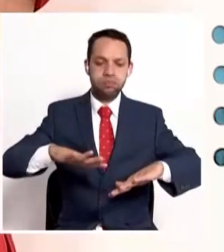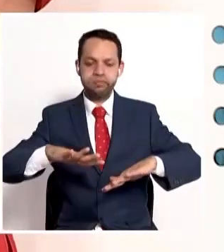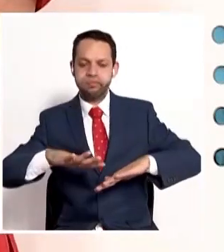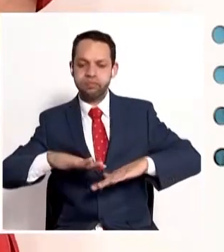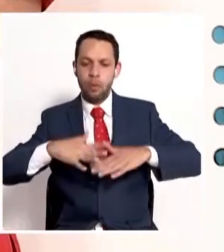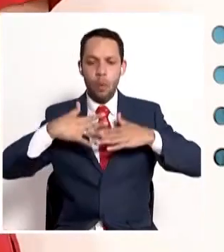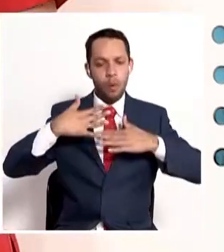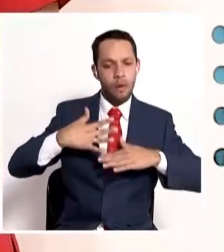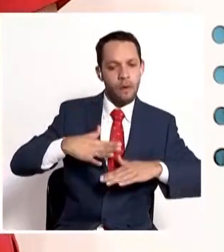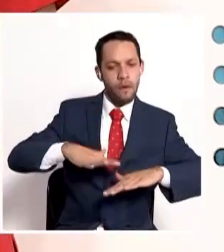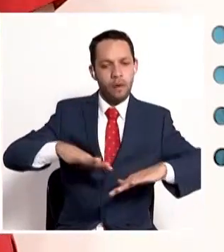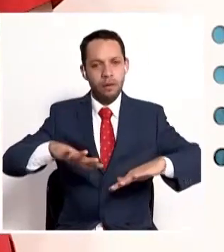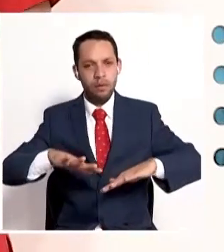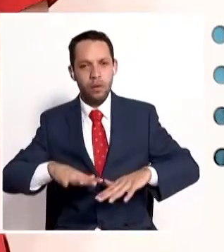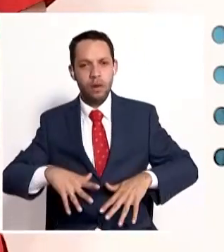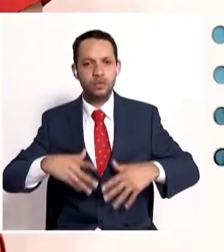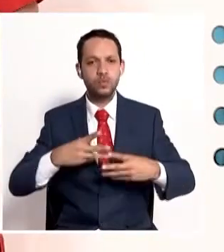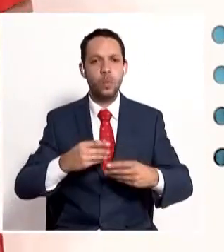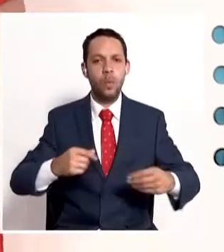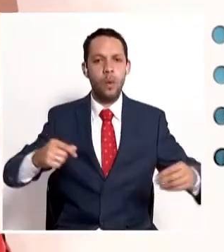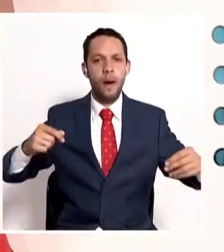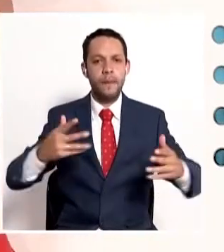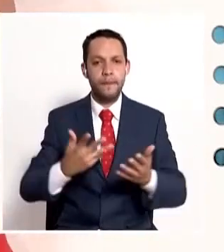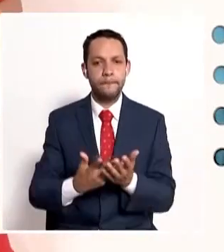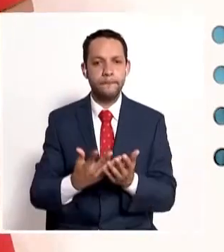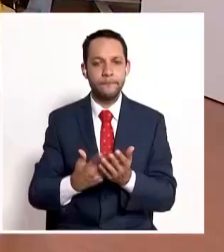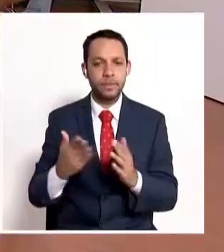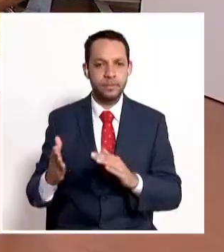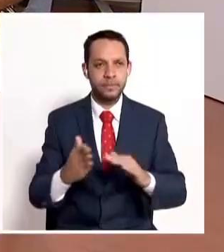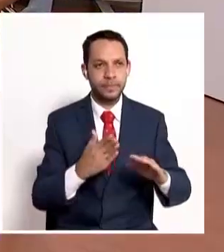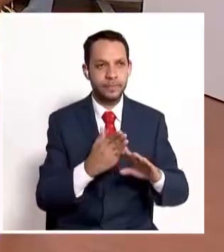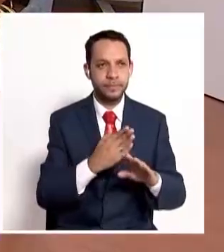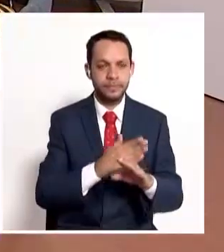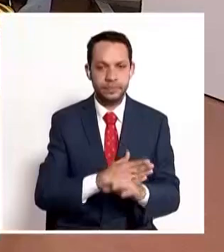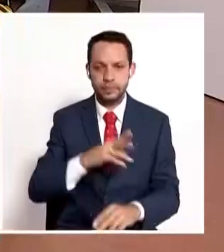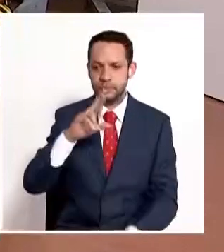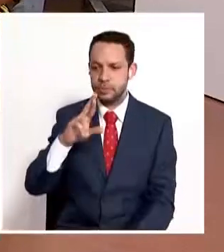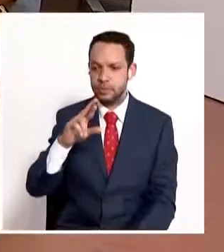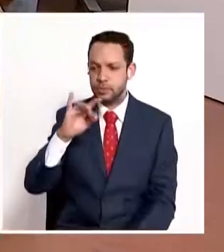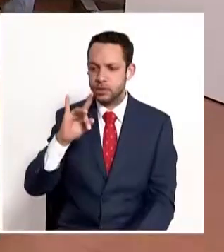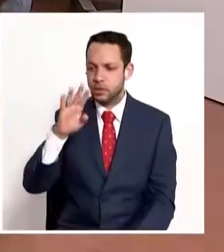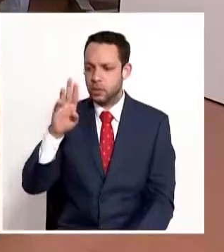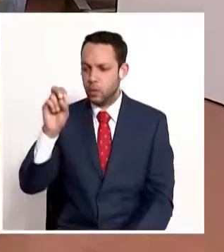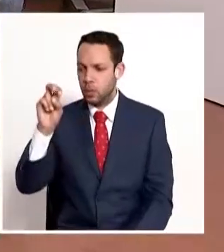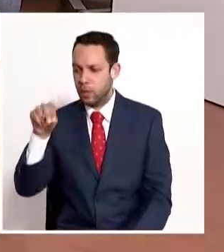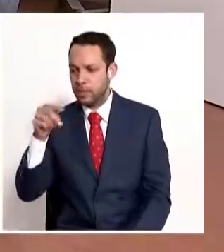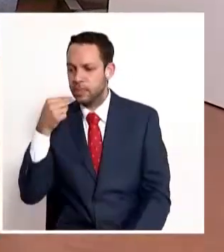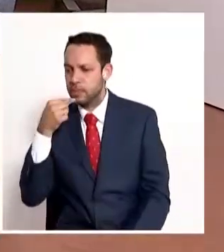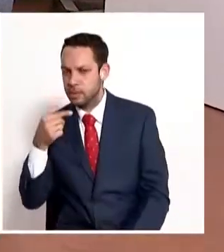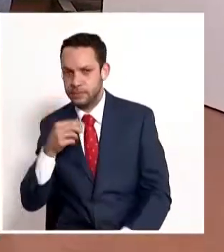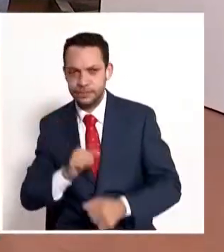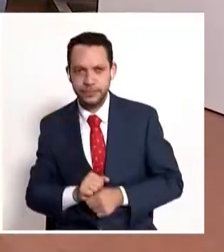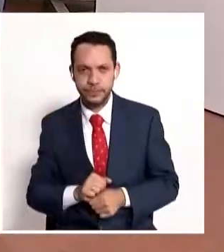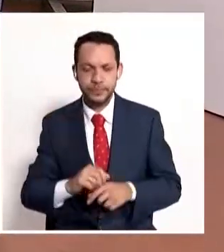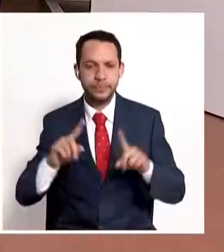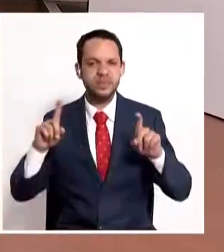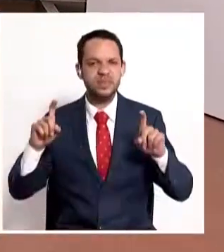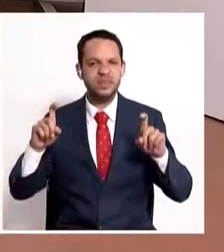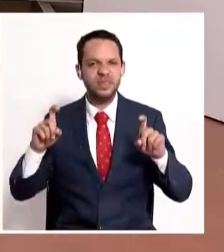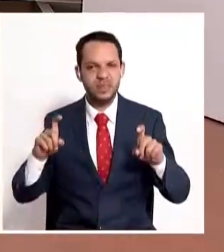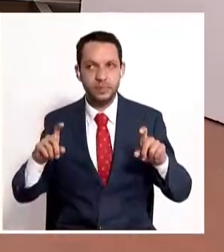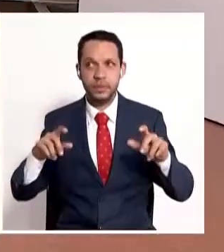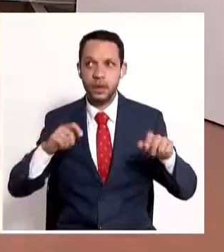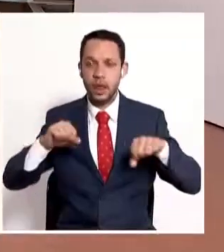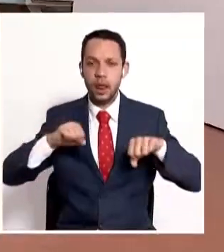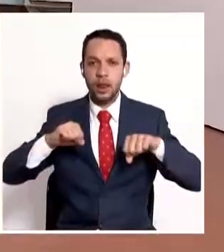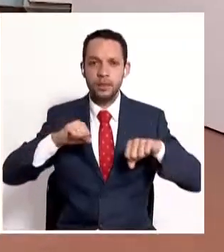hacer tanta carga en la articulación presentaba buen atehortúa casualmente sobre el tema que hablamos ahora de artritis